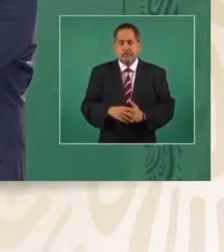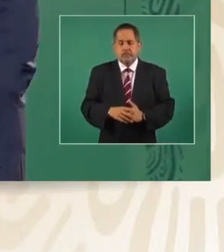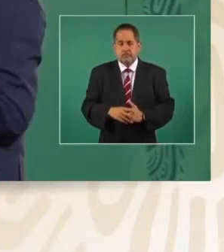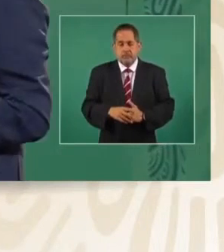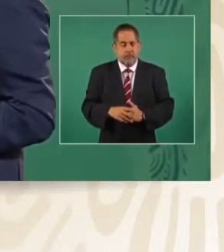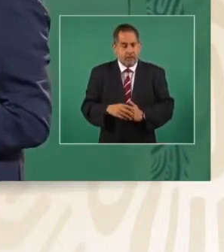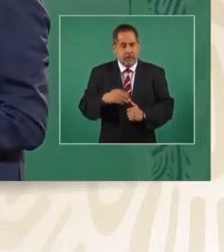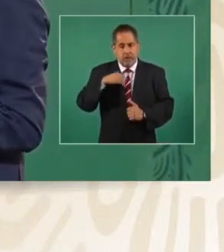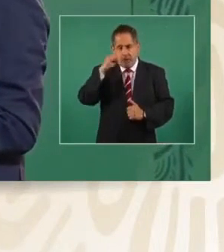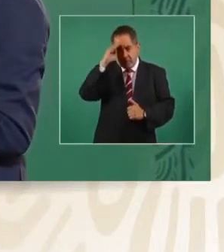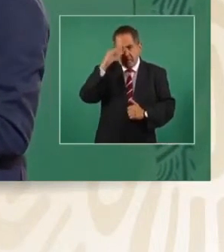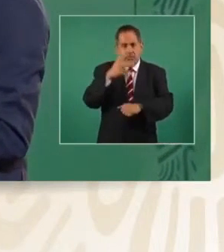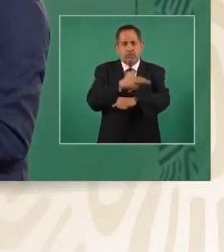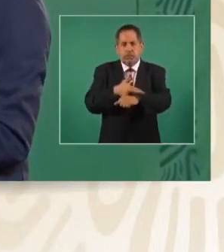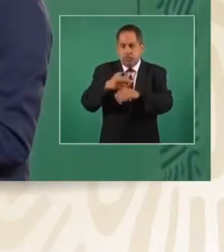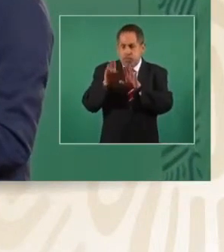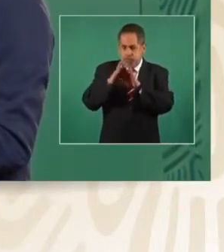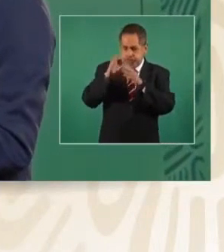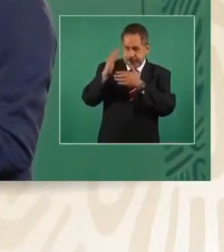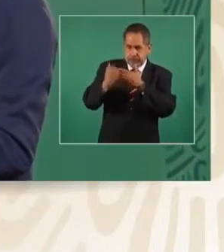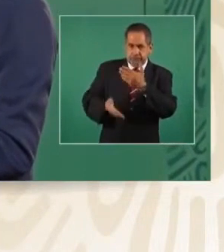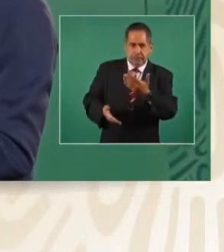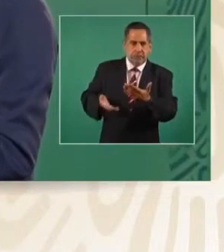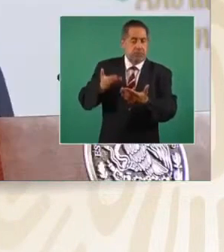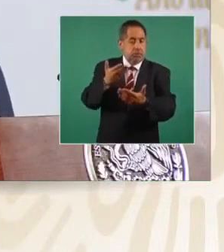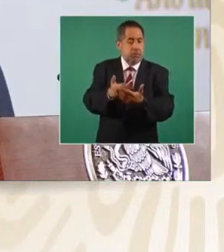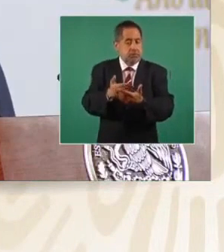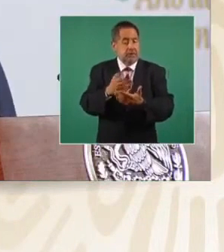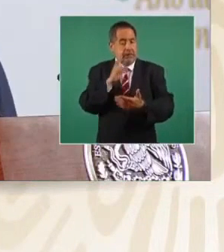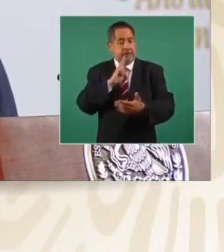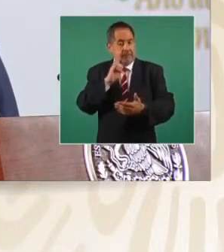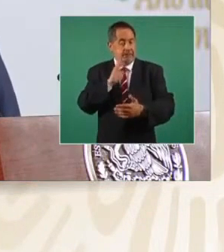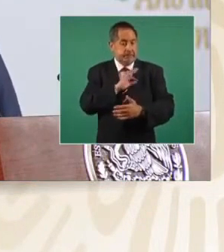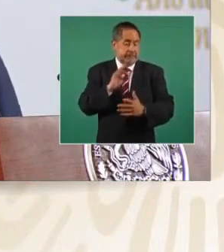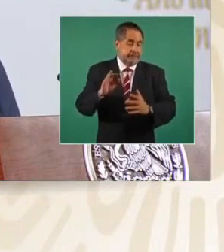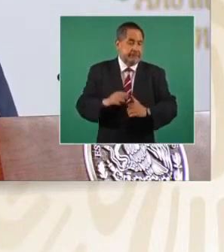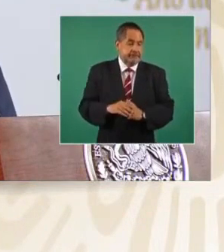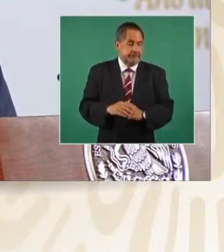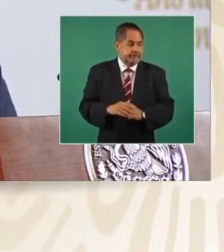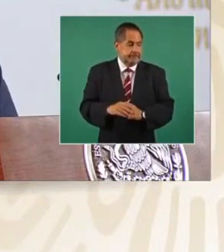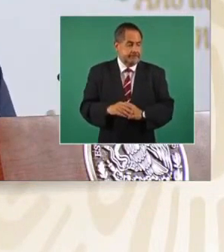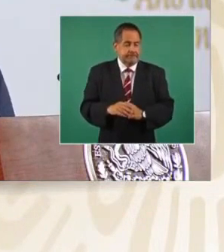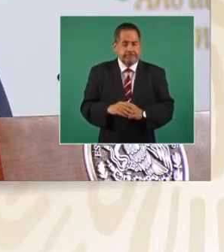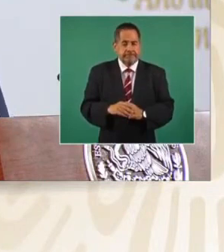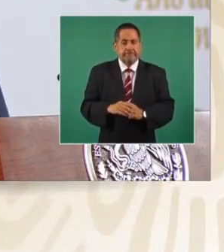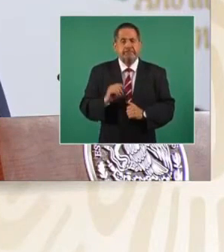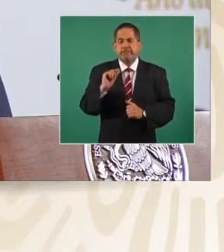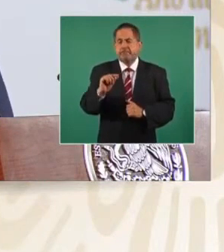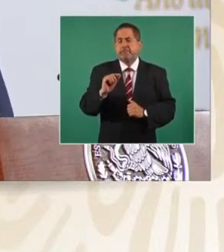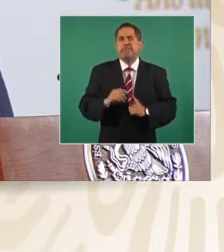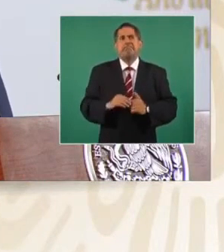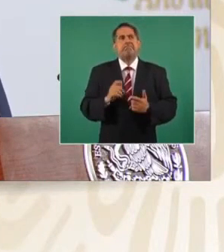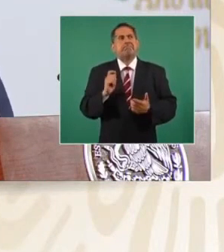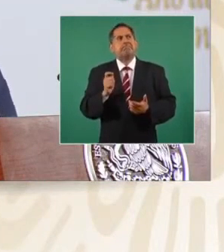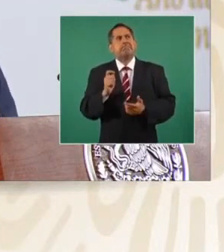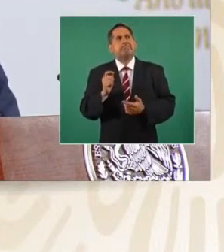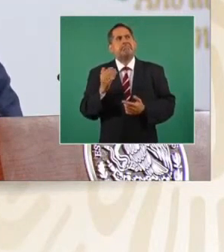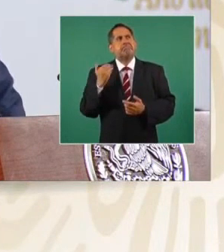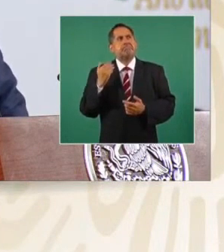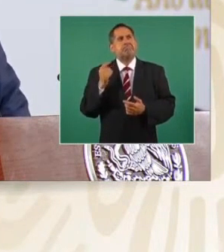se está haciendo esa propuesta. Ahora se alcanzaron a